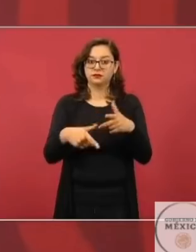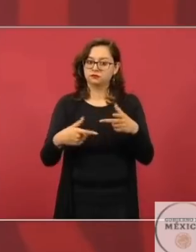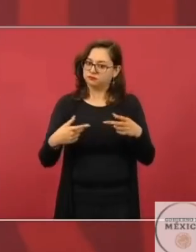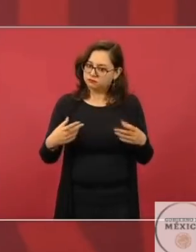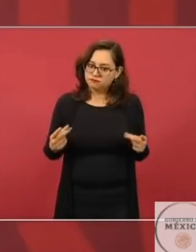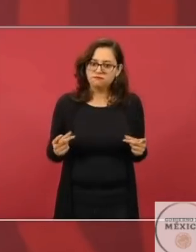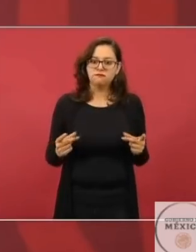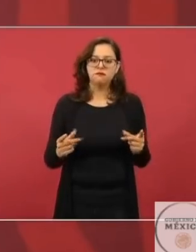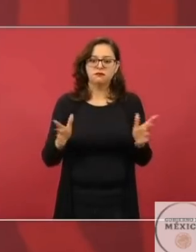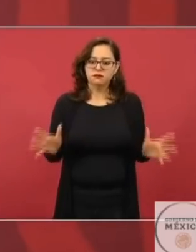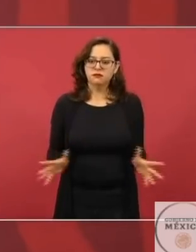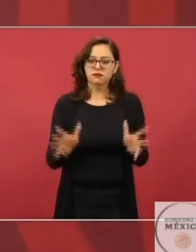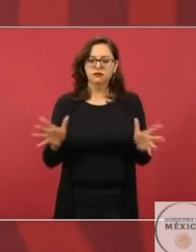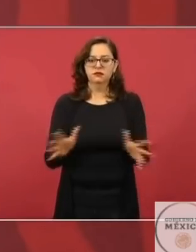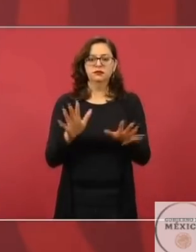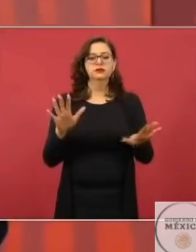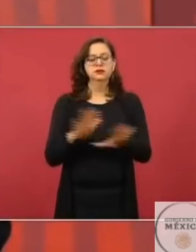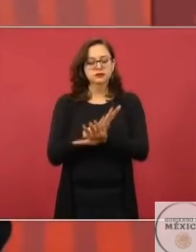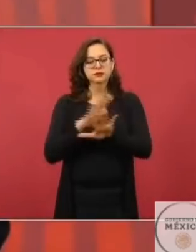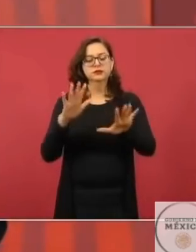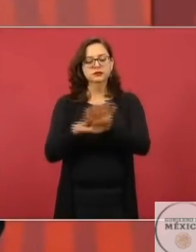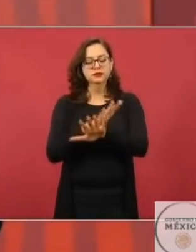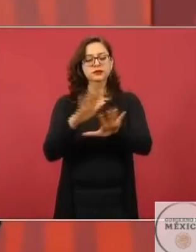promoviendo estos cambios. Es que nos